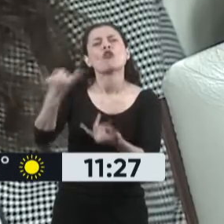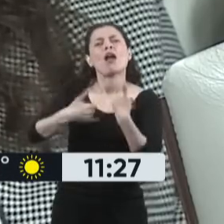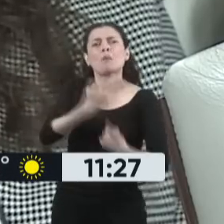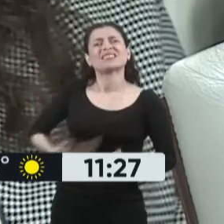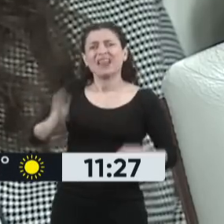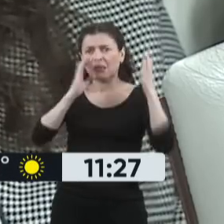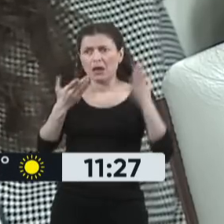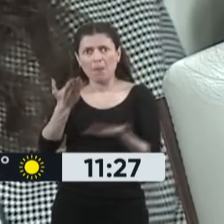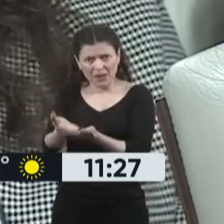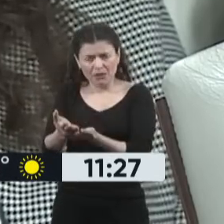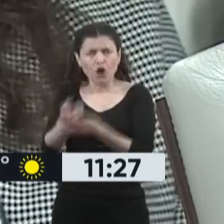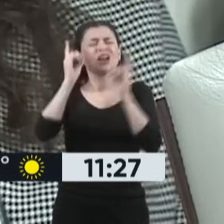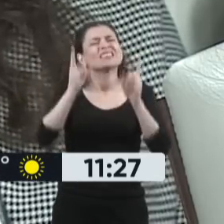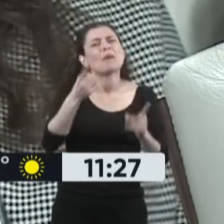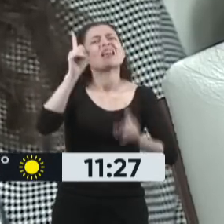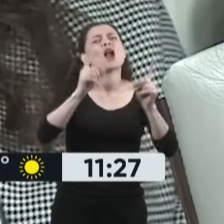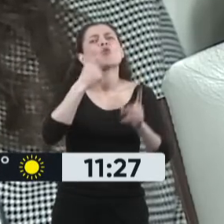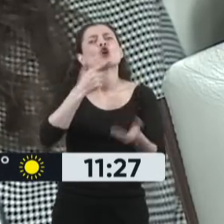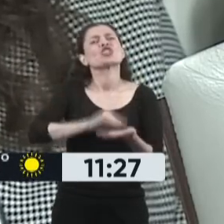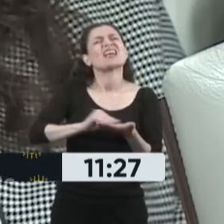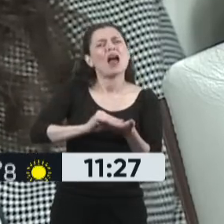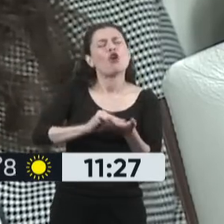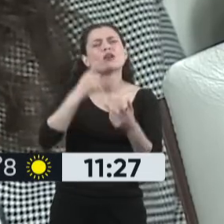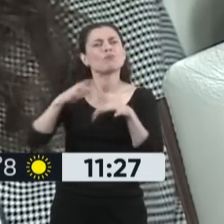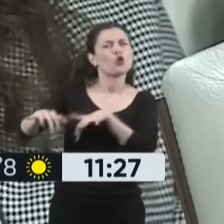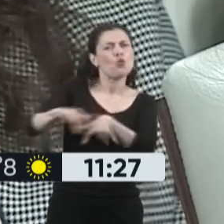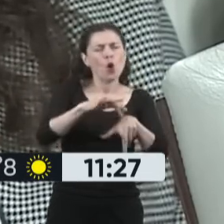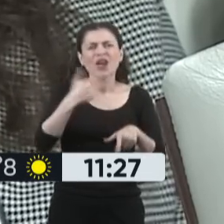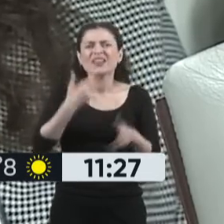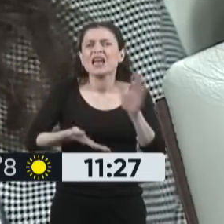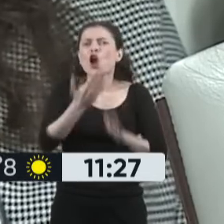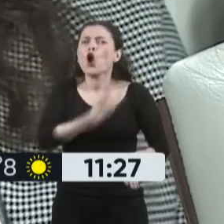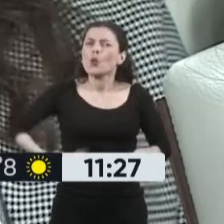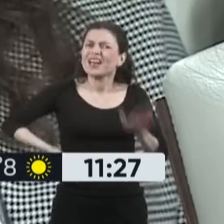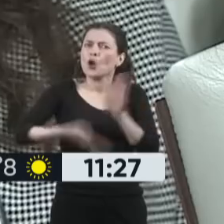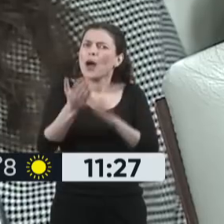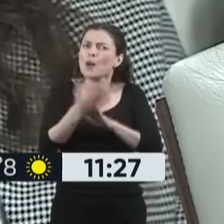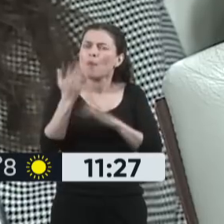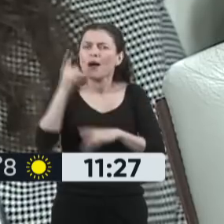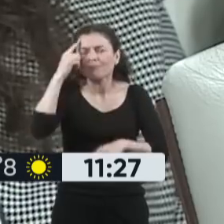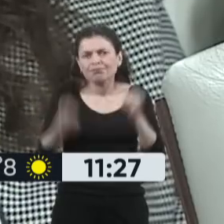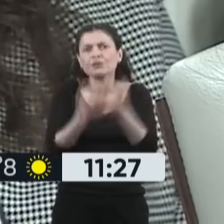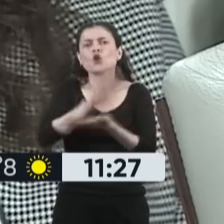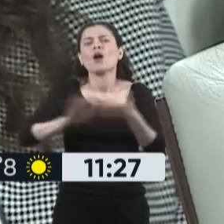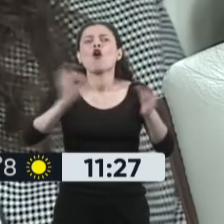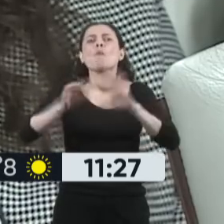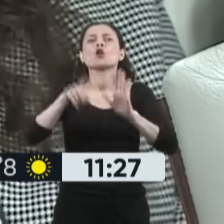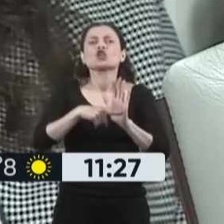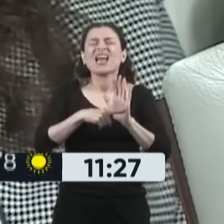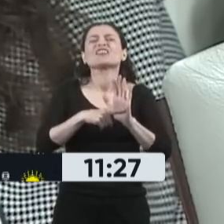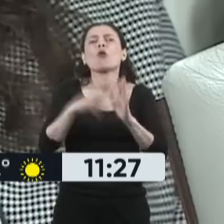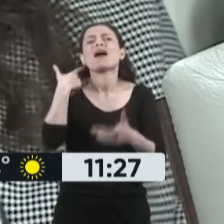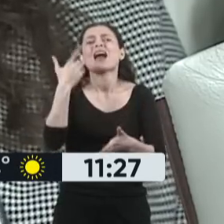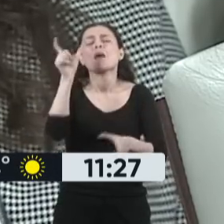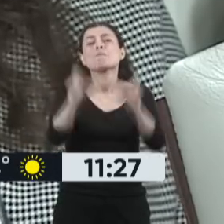algunos senadores, consultar si el gobierno está trabajando en algún proyecto para indultar o bajar las penas de condenados por delitos de